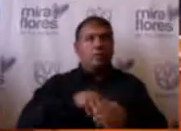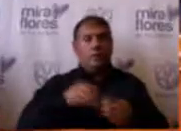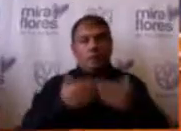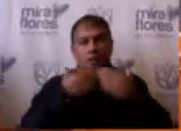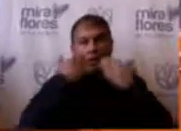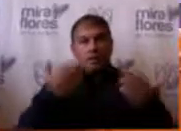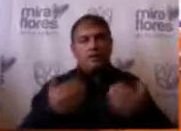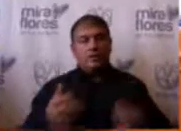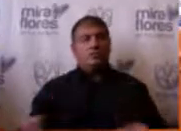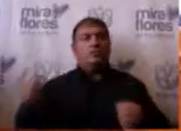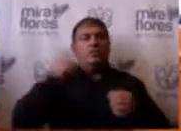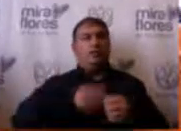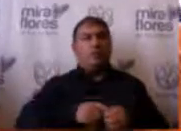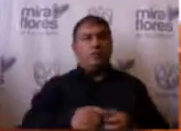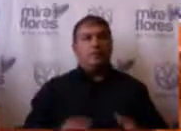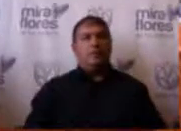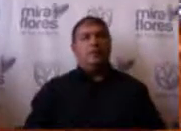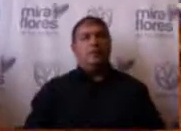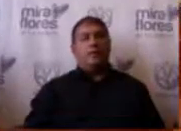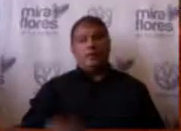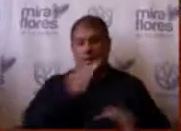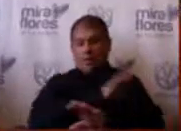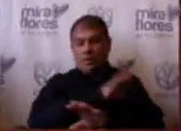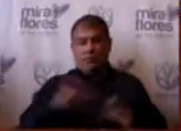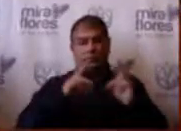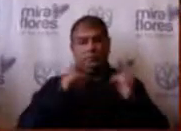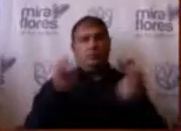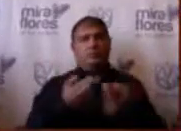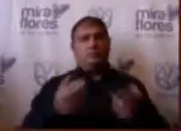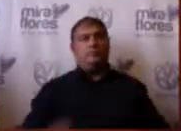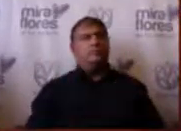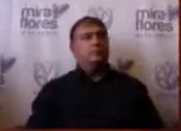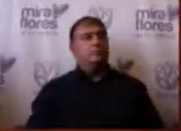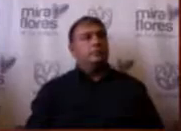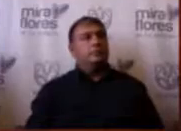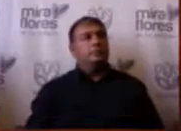muchísimas gracias por su participación y levantamos la sesión